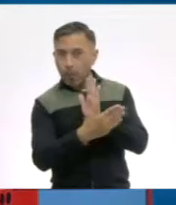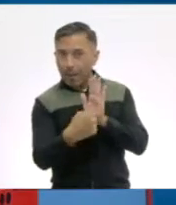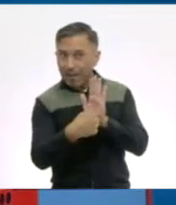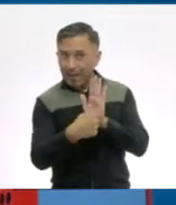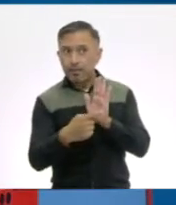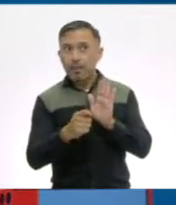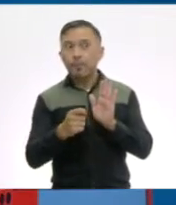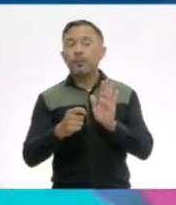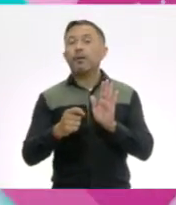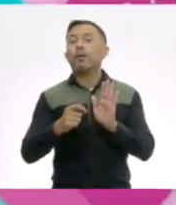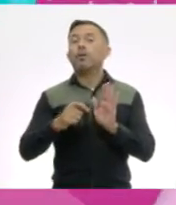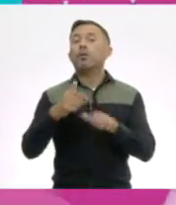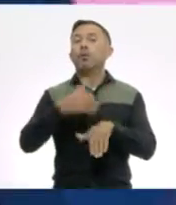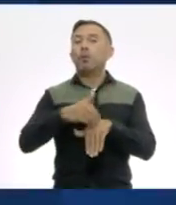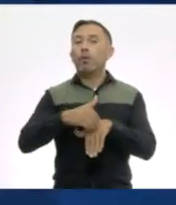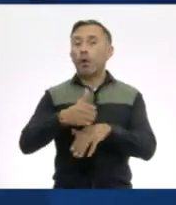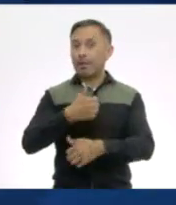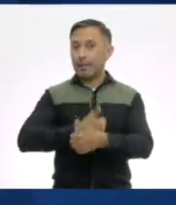al desafío 4.